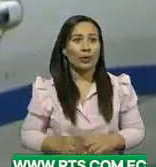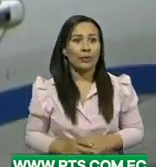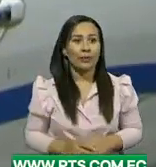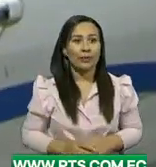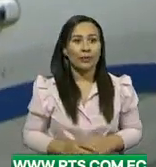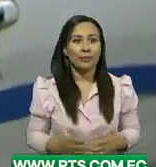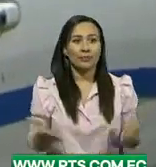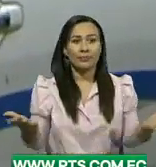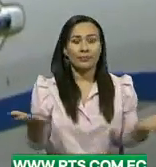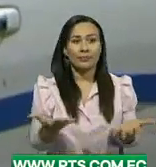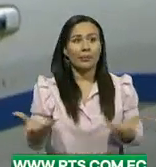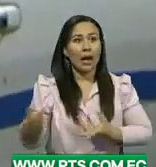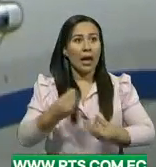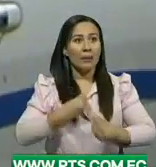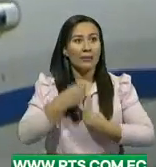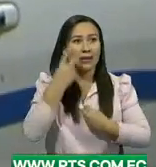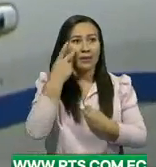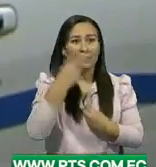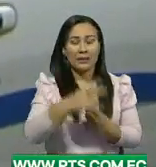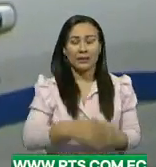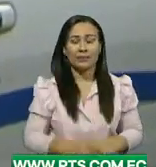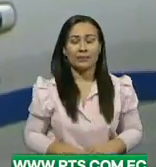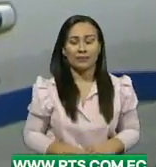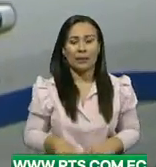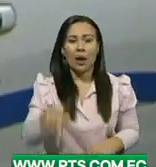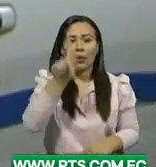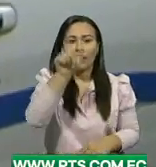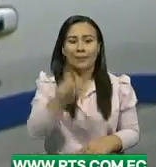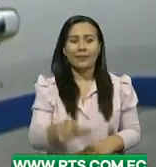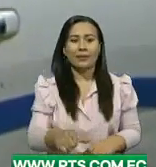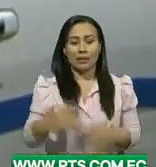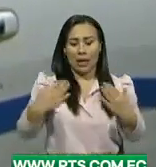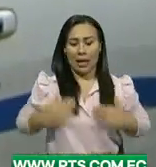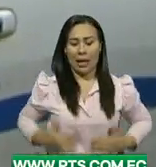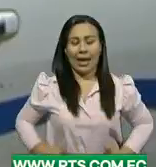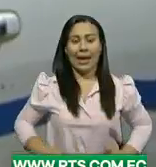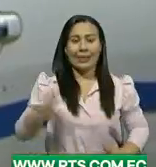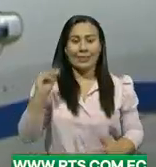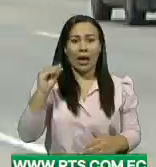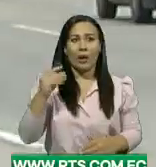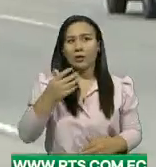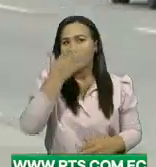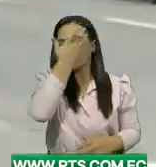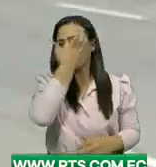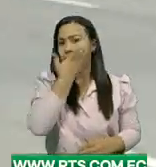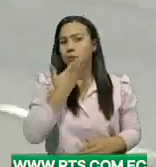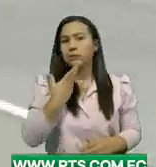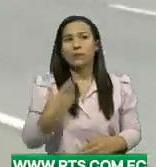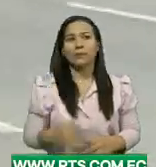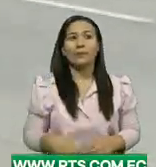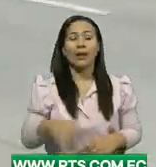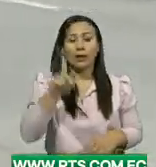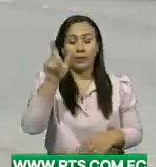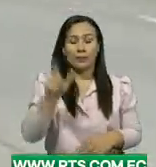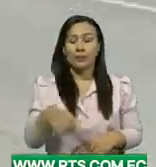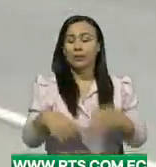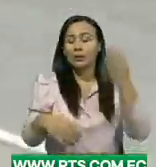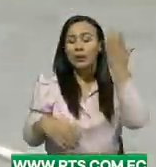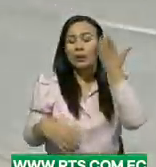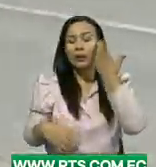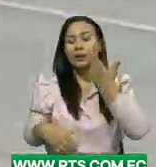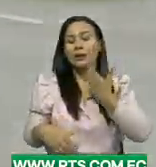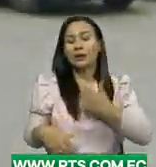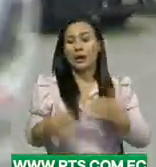que tenía sangre. Cuando de pronto nos dimos cuenta que era la persona de negro que cargaba, tiene la cara cortada. La persona que recibió el corte en